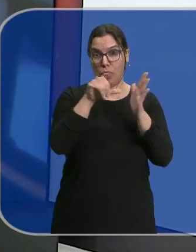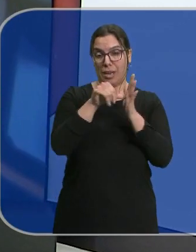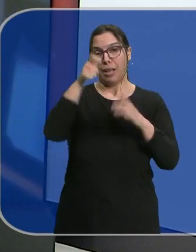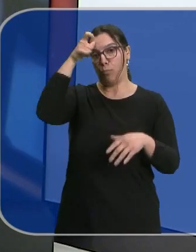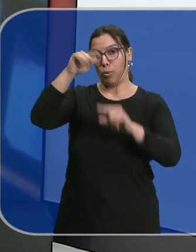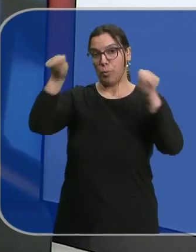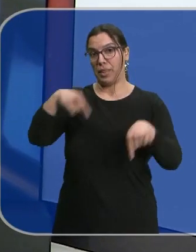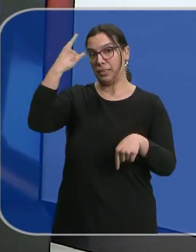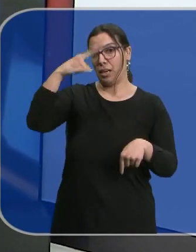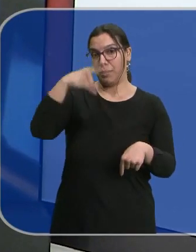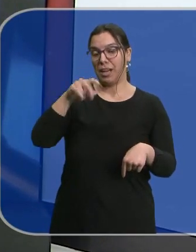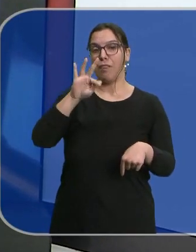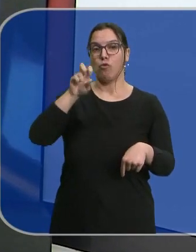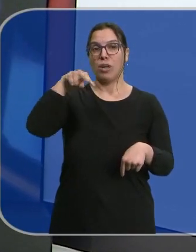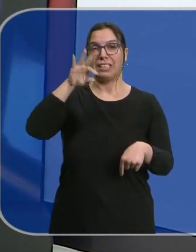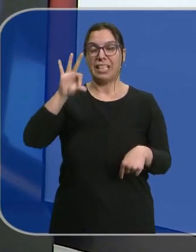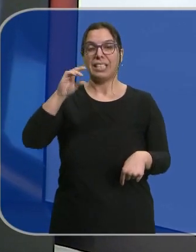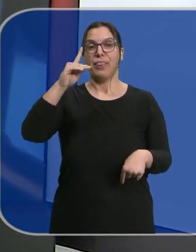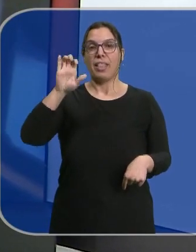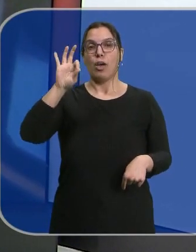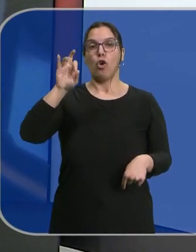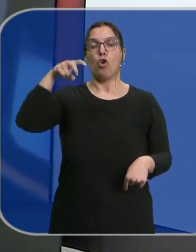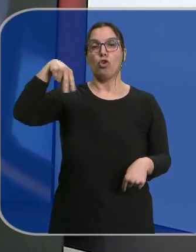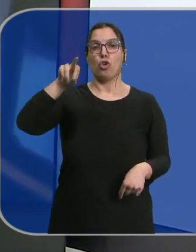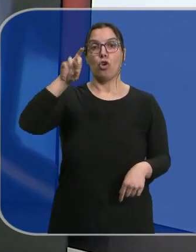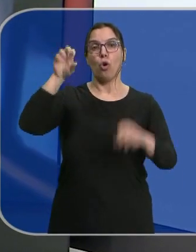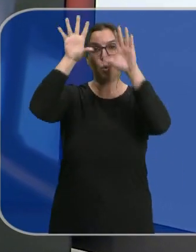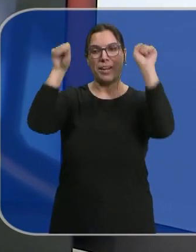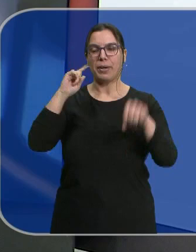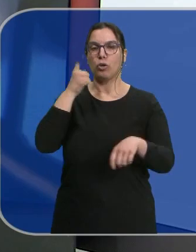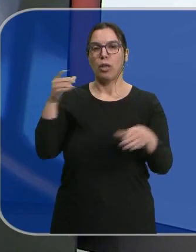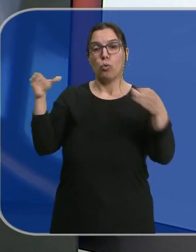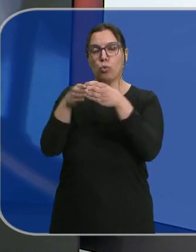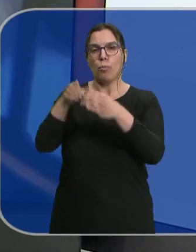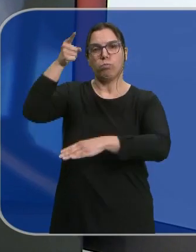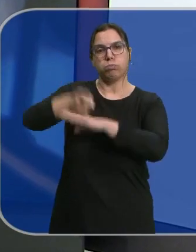Guardia Civil ha desarticulado una banda dedicada a la trata de personas para su explotación